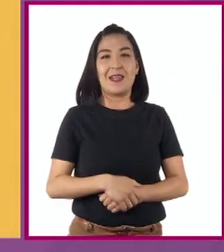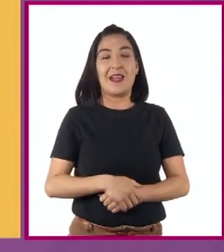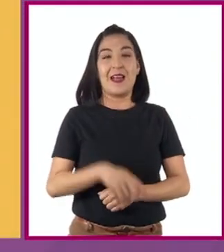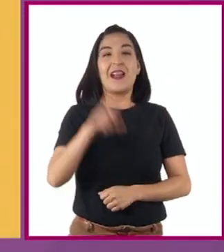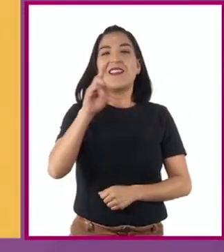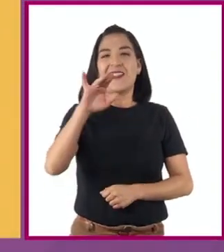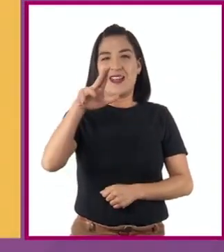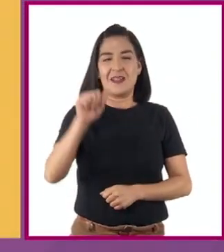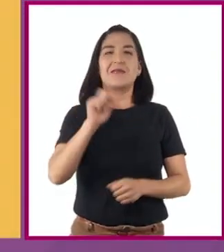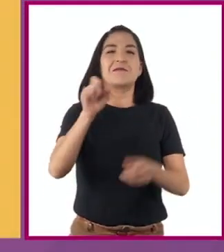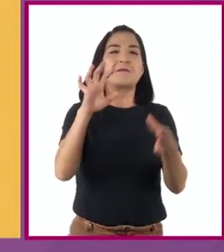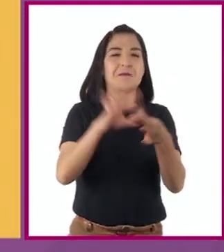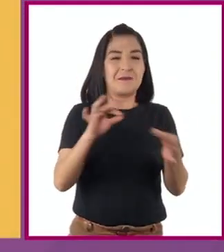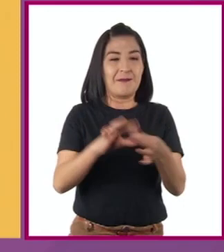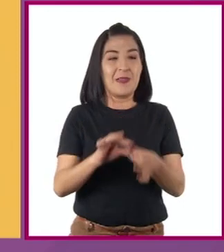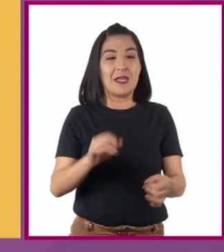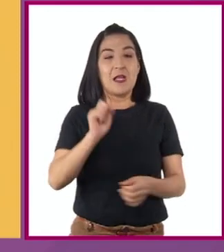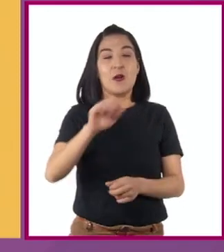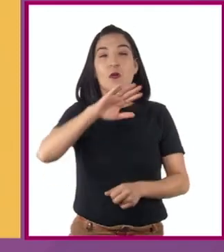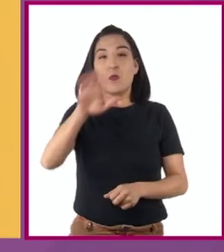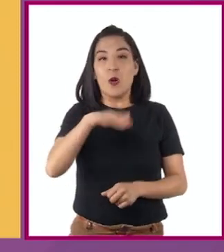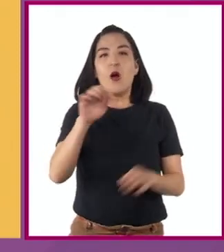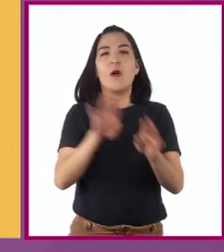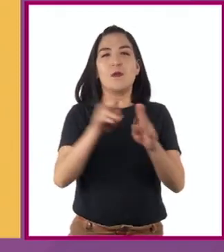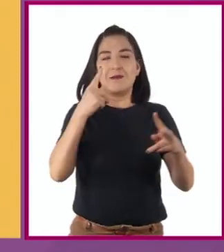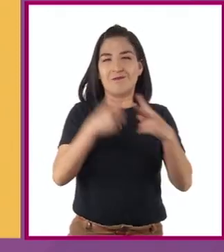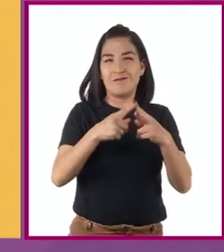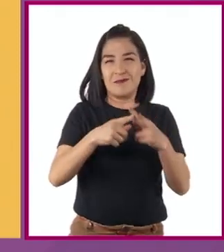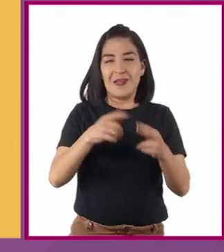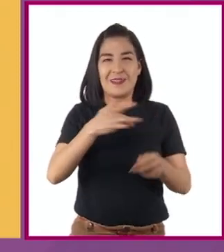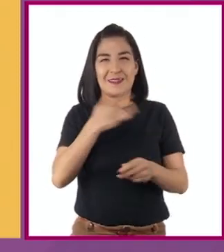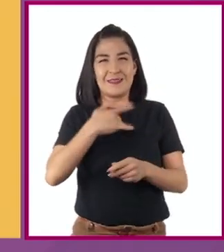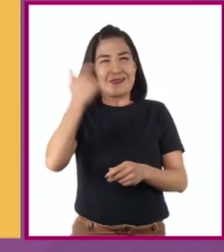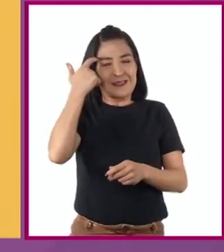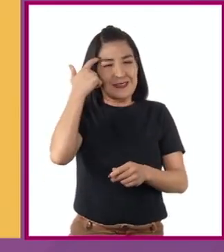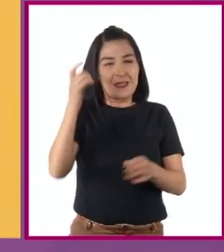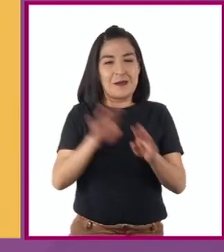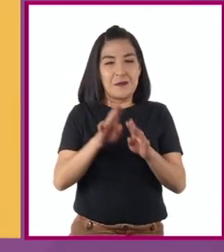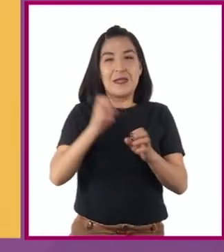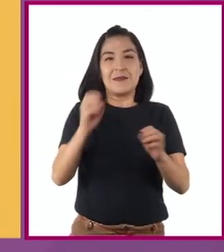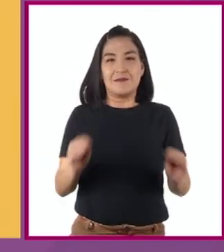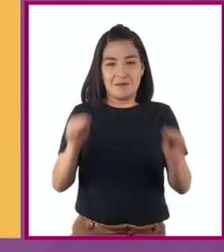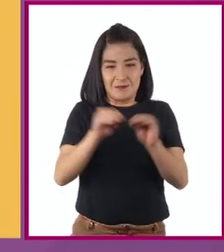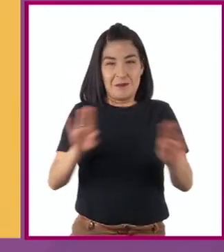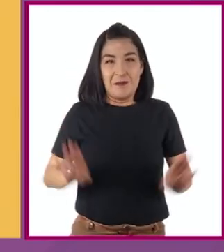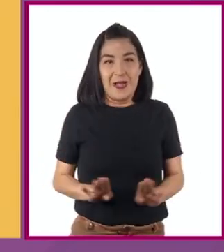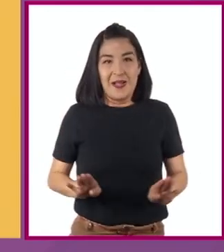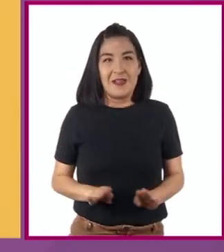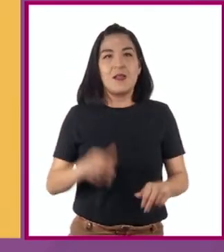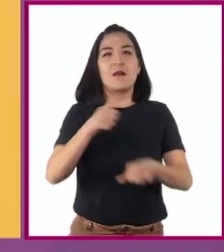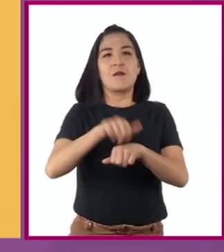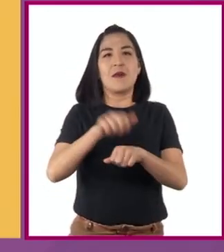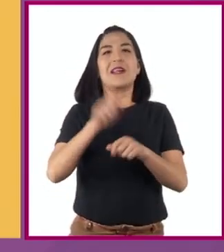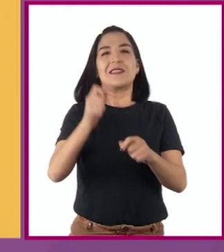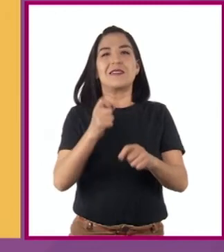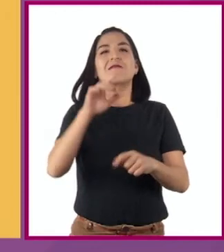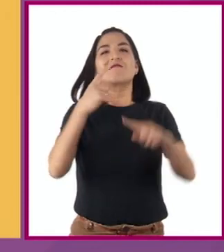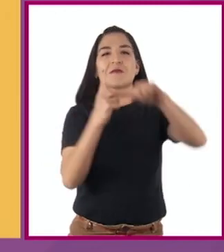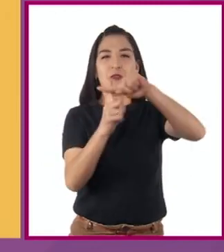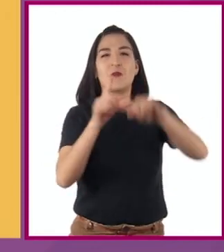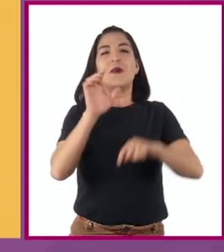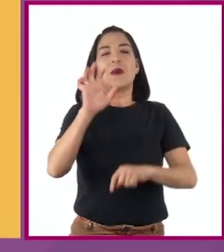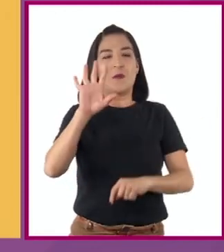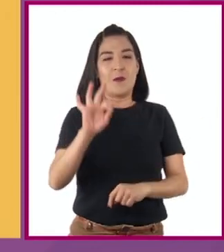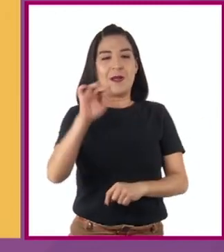nos dice, busco mediante el cálculo mental pareja de números que al sumarlos den 47 y que su